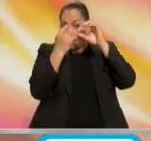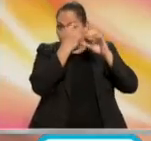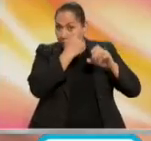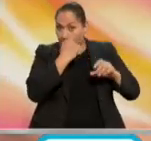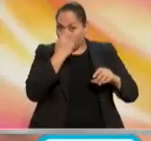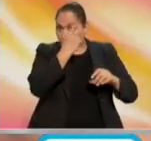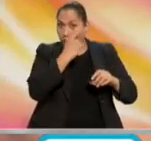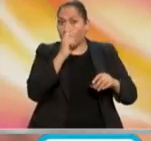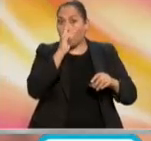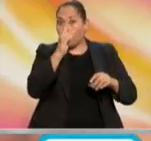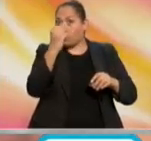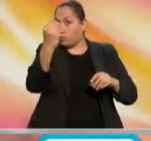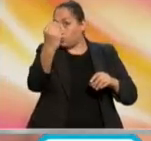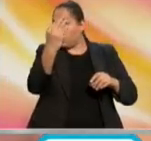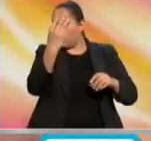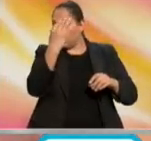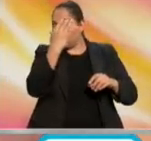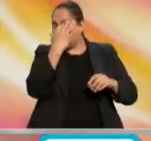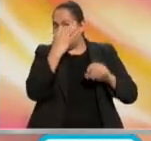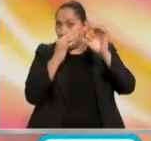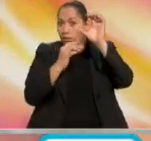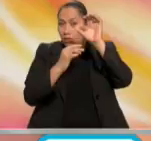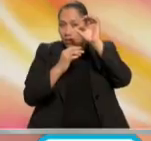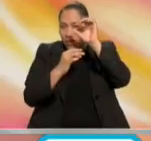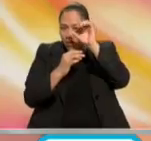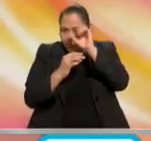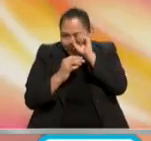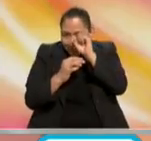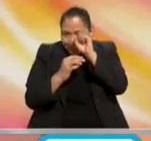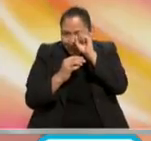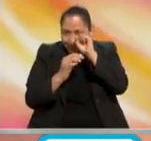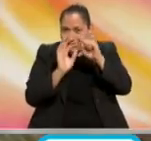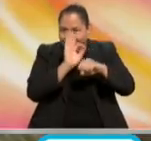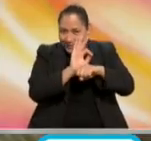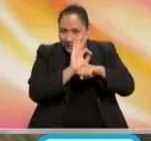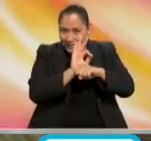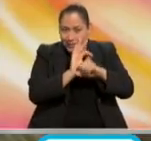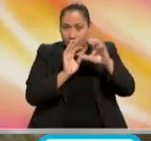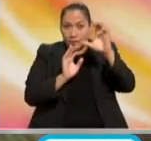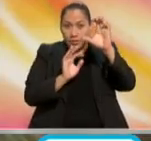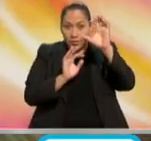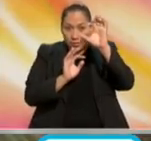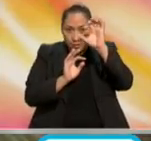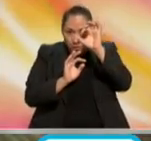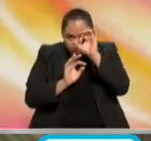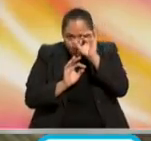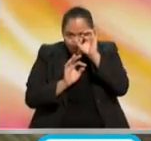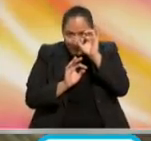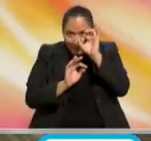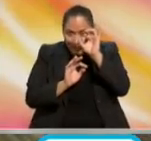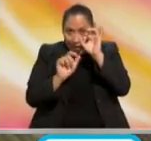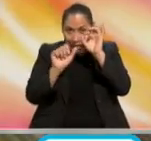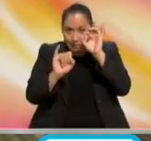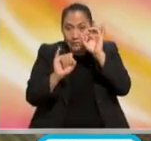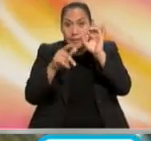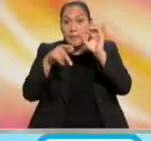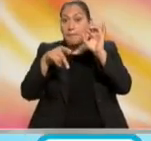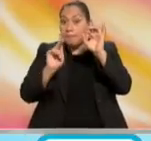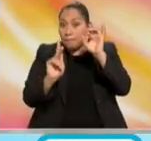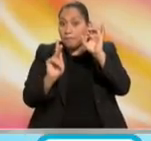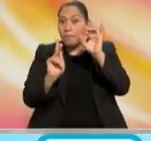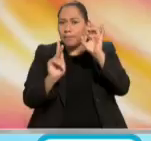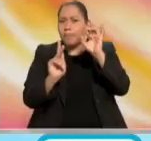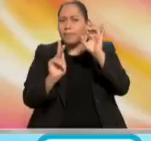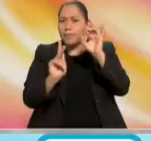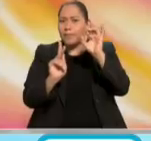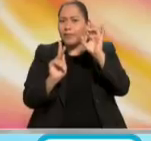refleja mucha luz, nuestro diafragma se hace chiquitito y entonces nuestra pupila se reduce al máximo. Pero, ¿cuáles